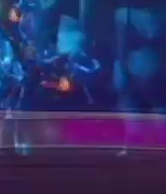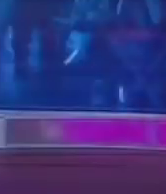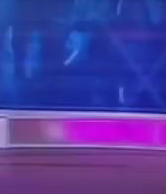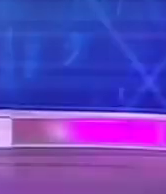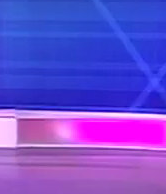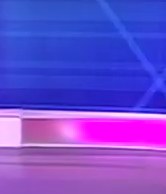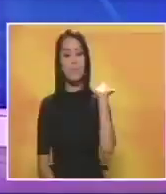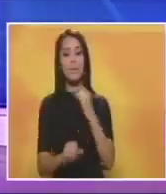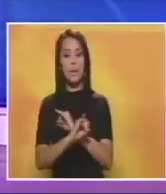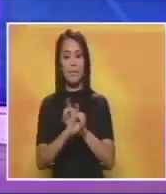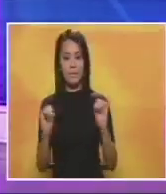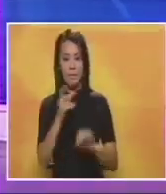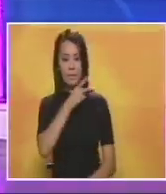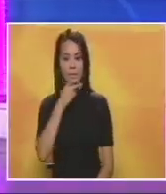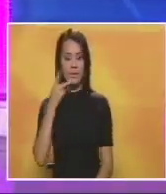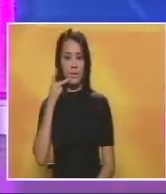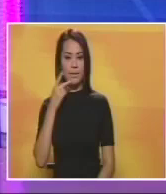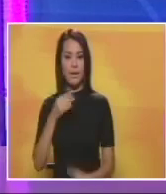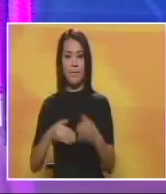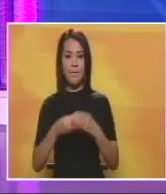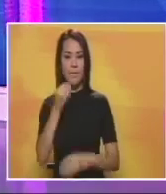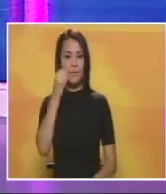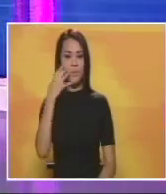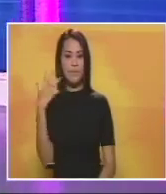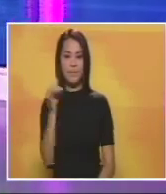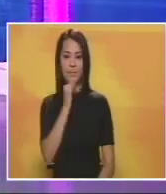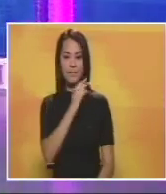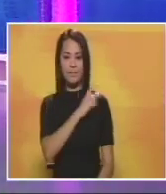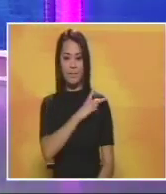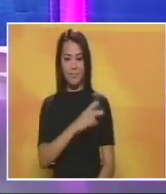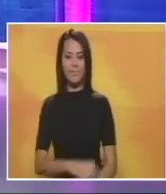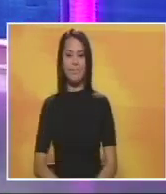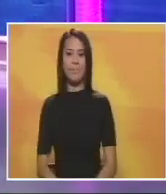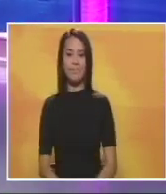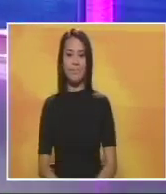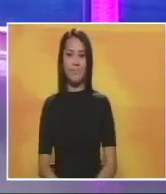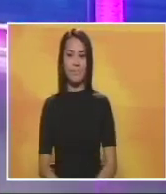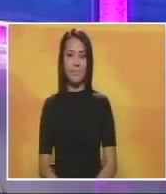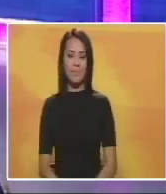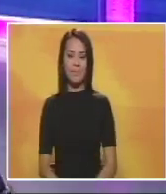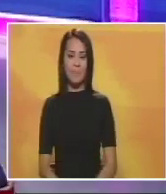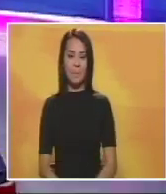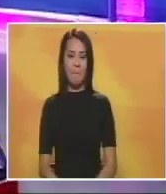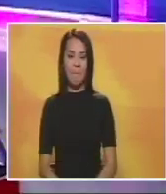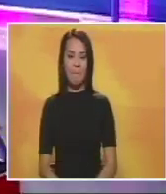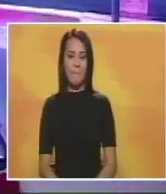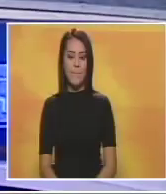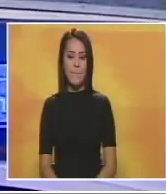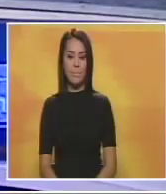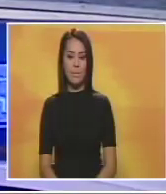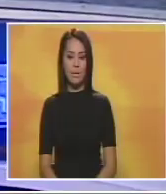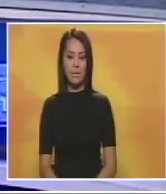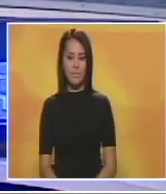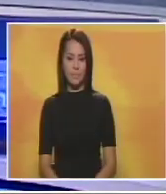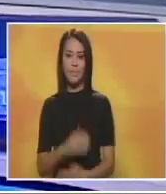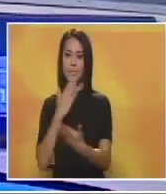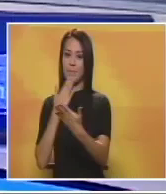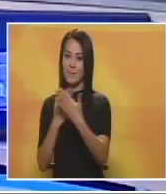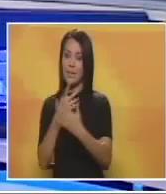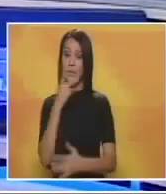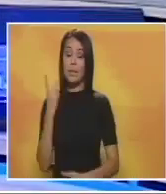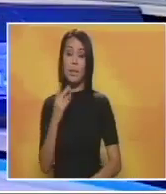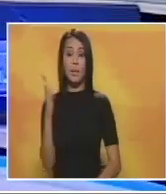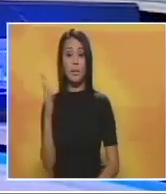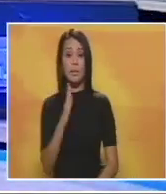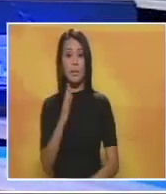Así llegamos al final. Soy Carelis Cuadros. Los espero en una próxima emisión de Estrenos y Estrellas por su noticiero Venevisión. Gracias,